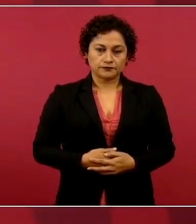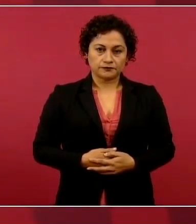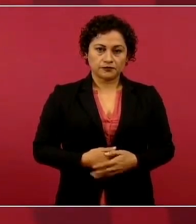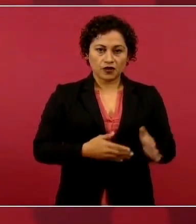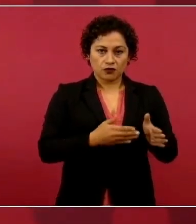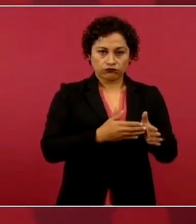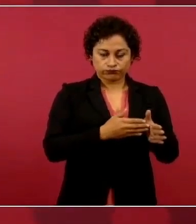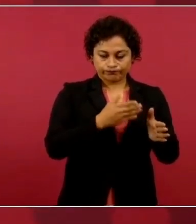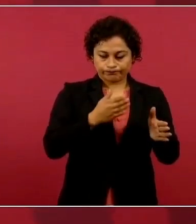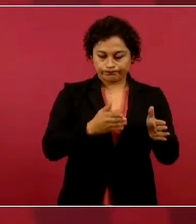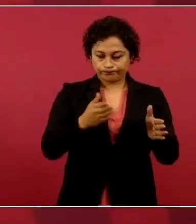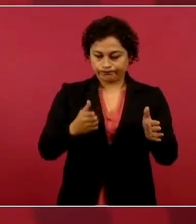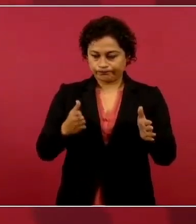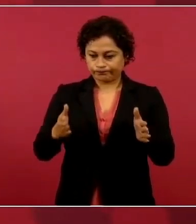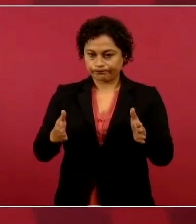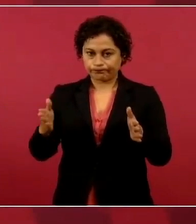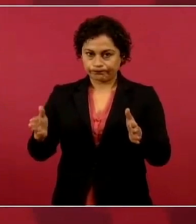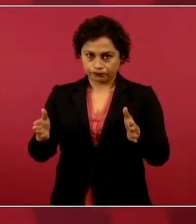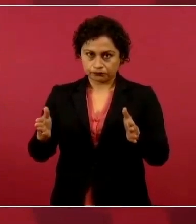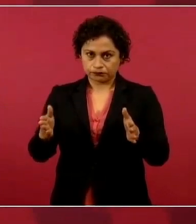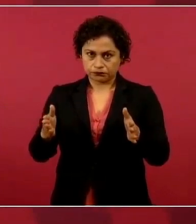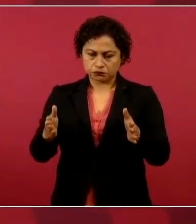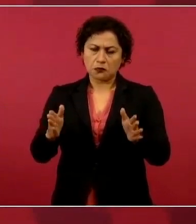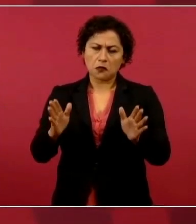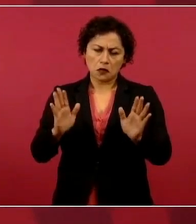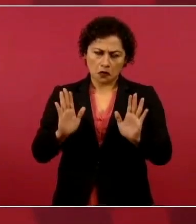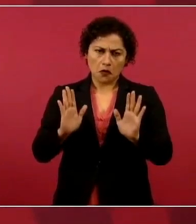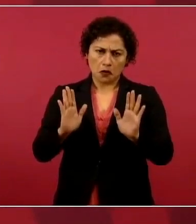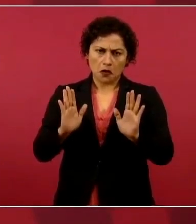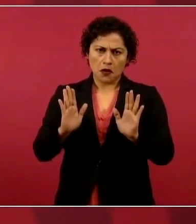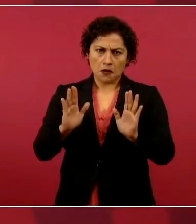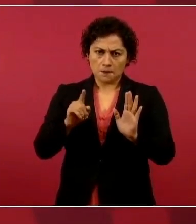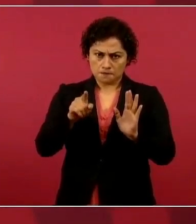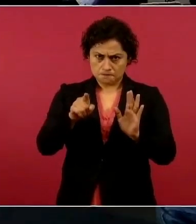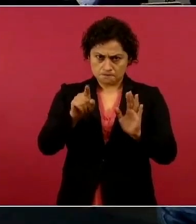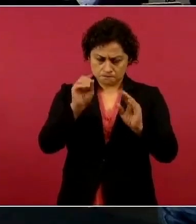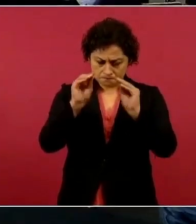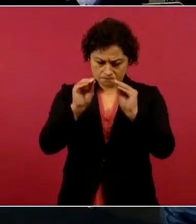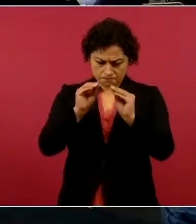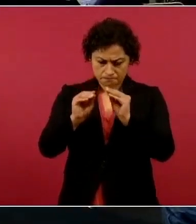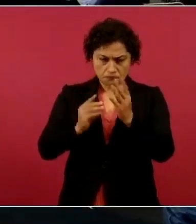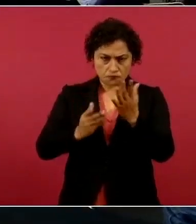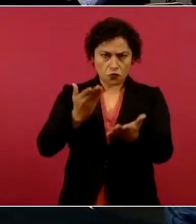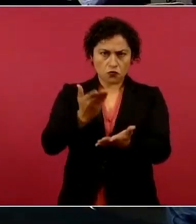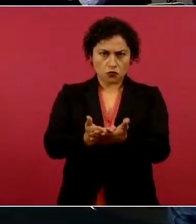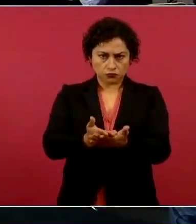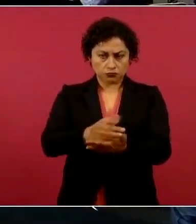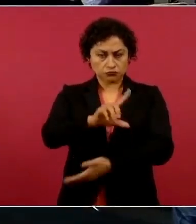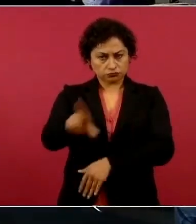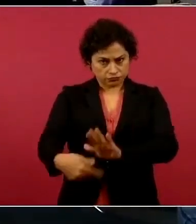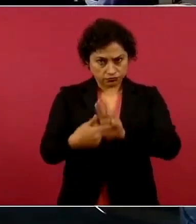Y hacemos la presentación de la propuesta, si les Y para parece. culminar, muchas gracias. Al inicio